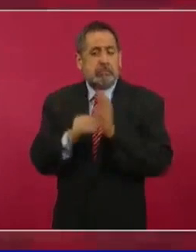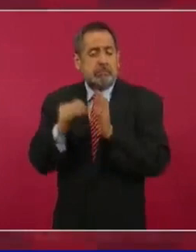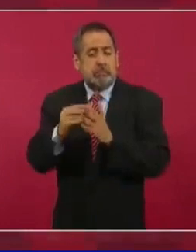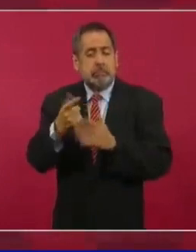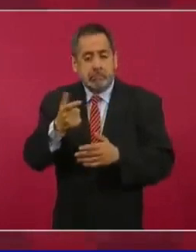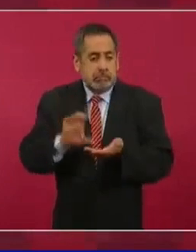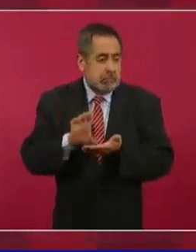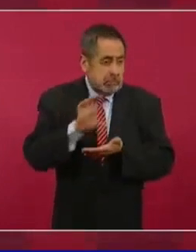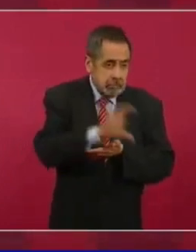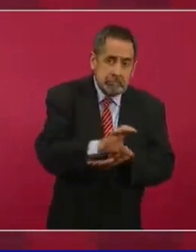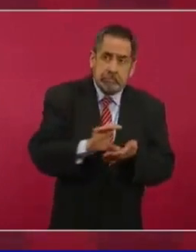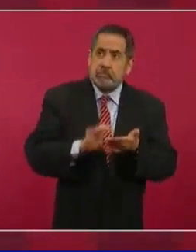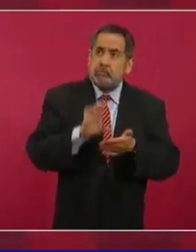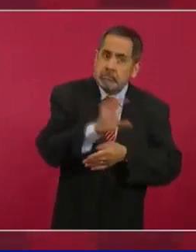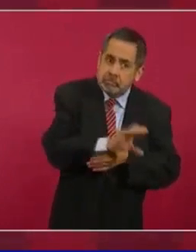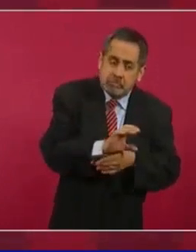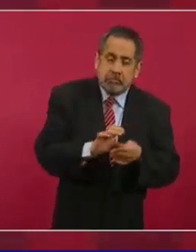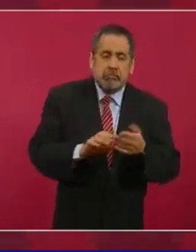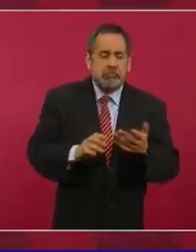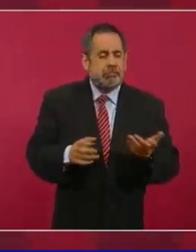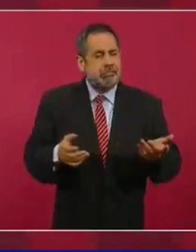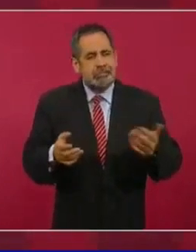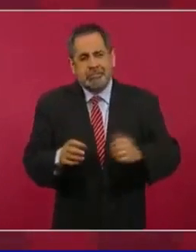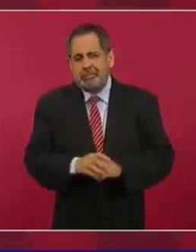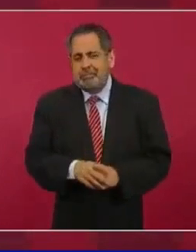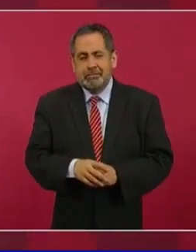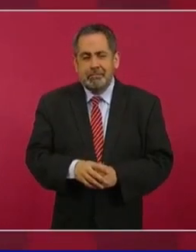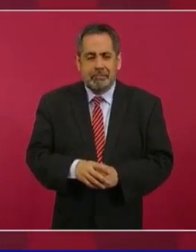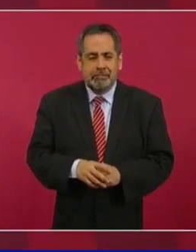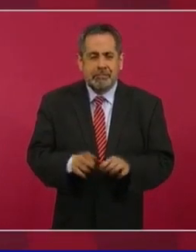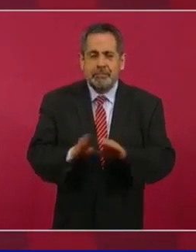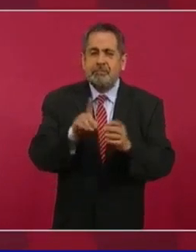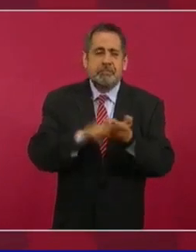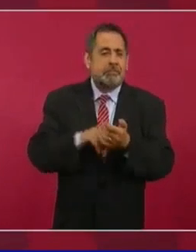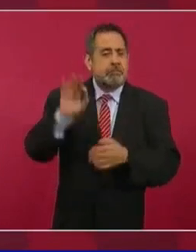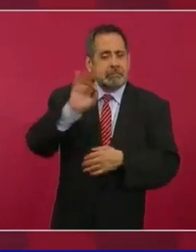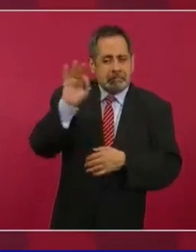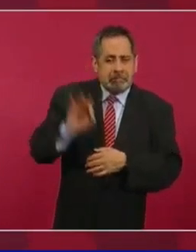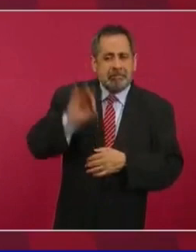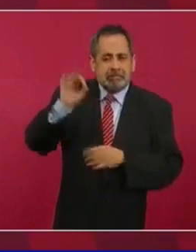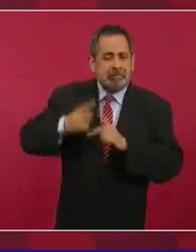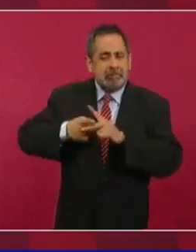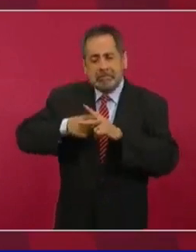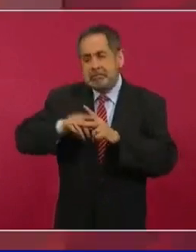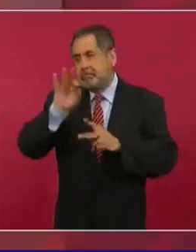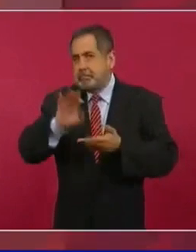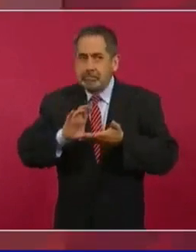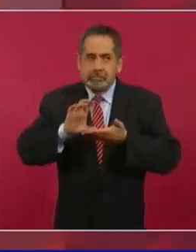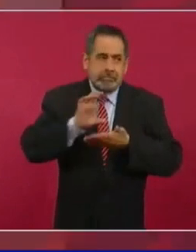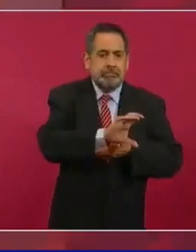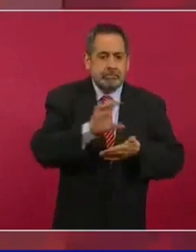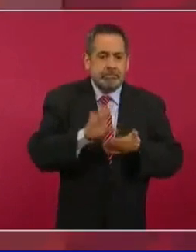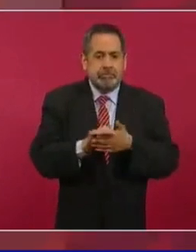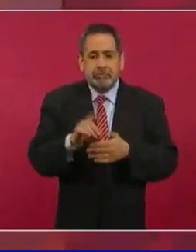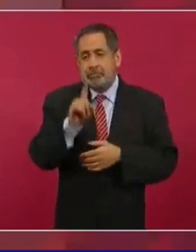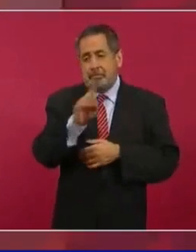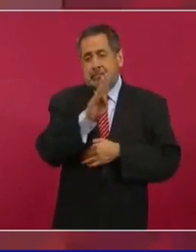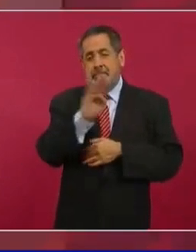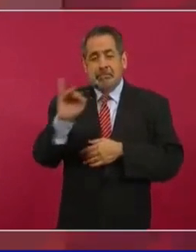Y se han pagado, pues, de intereses nada más de esa deuda, otro $1